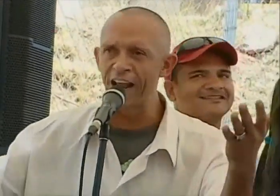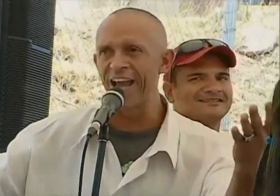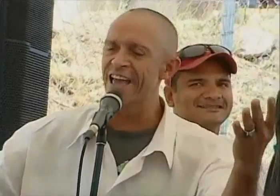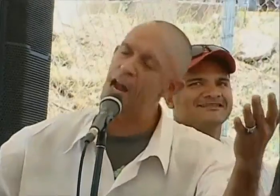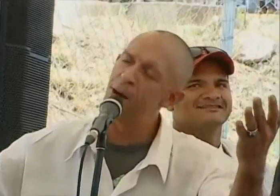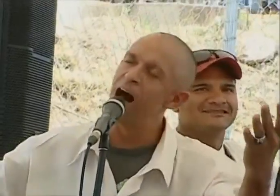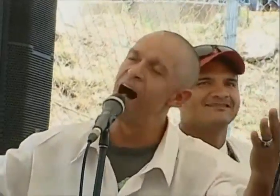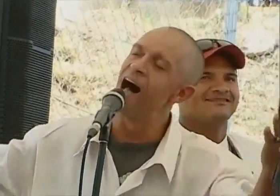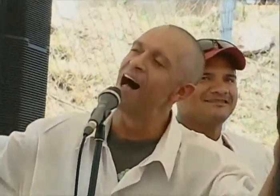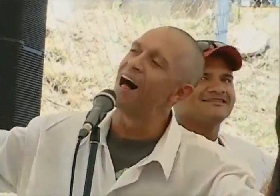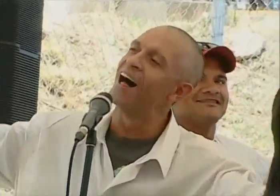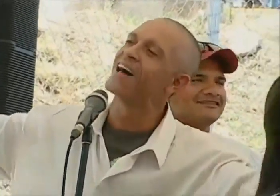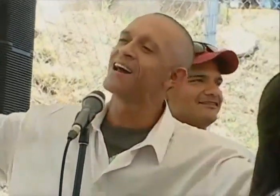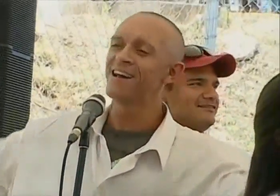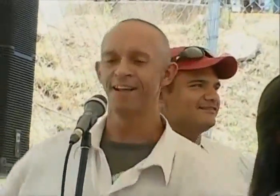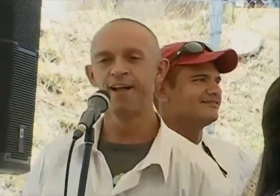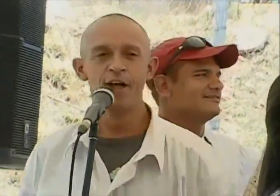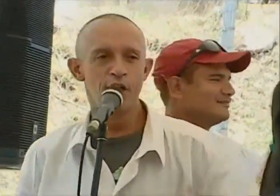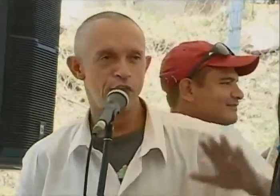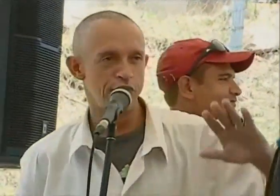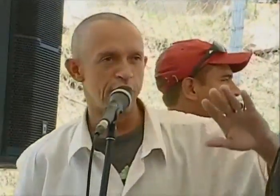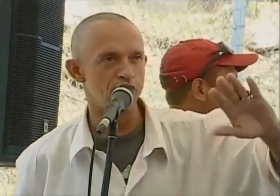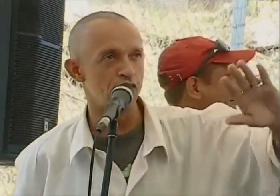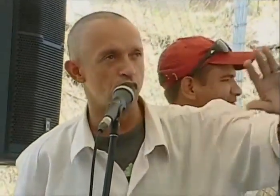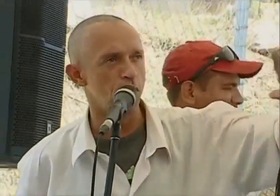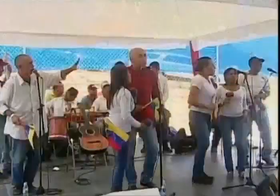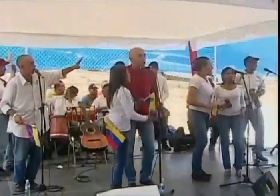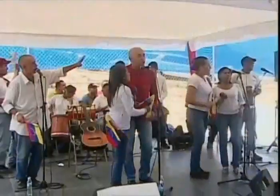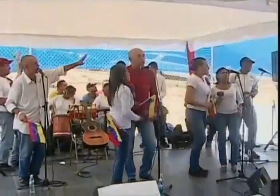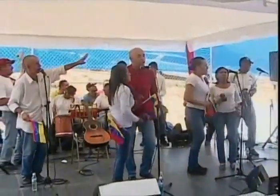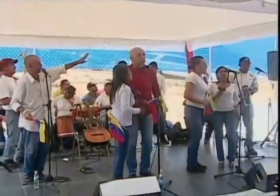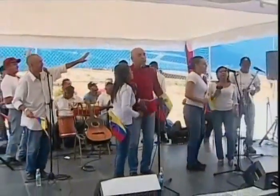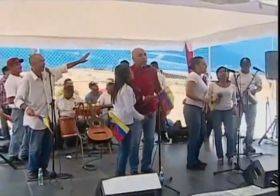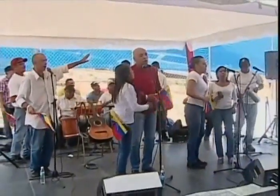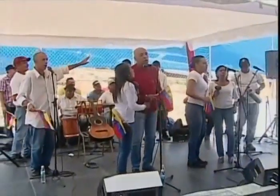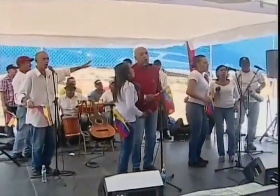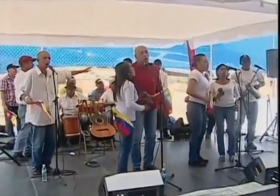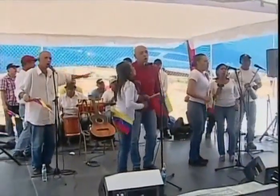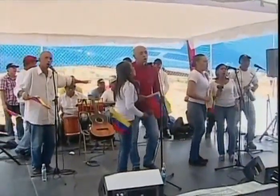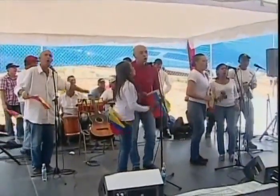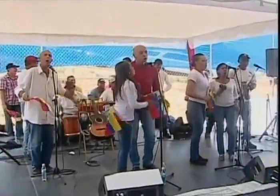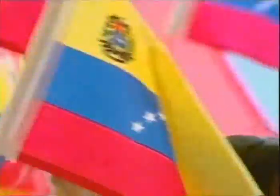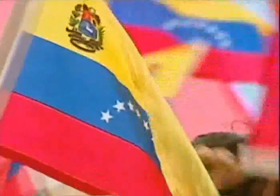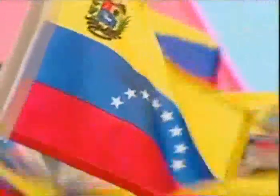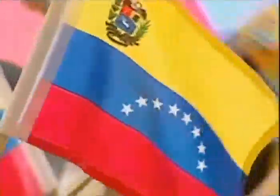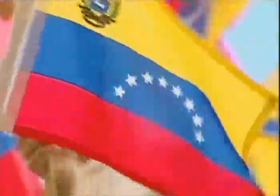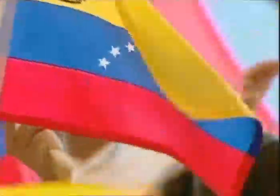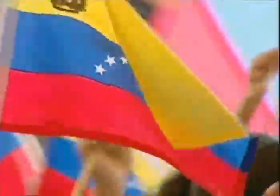tengo a la orilla del mar, y tan solo por ti espero.